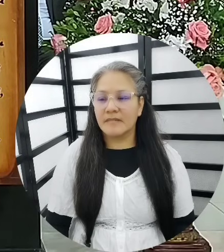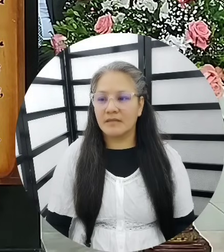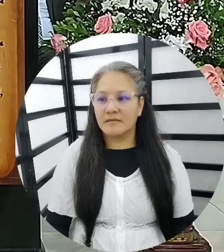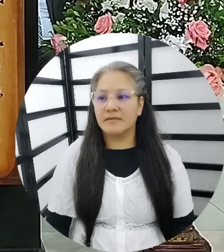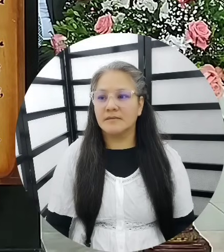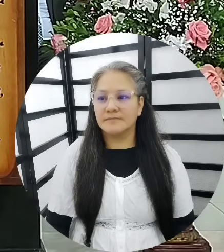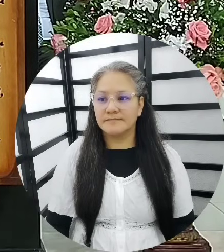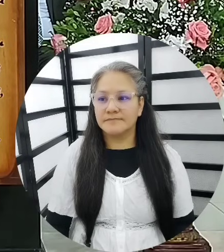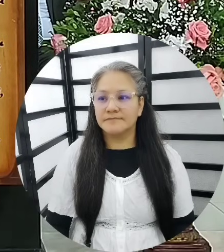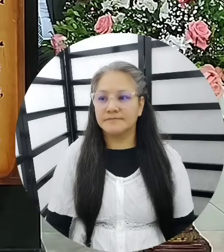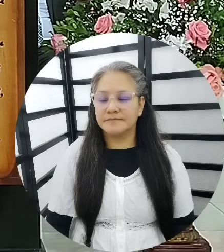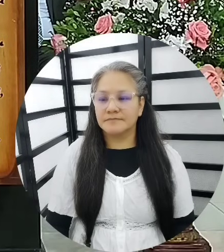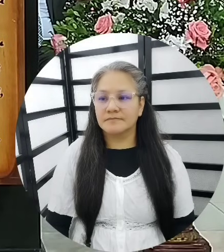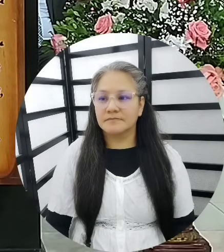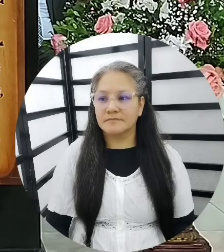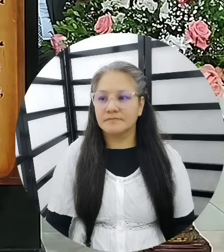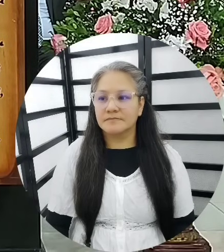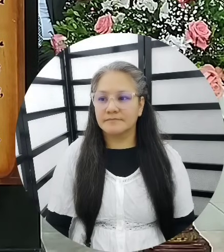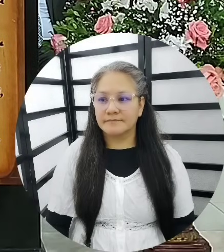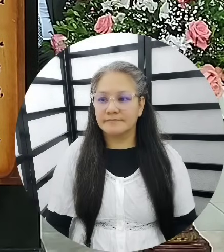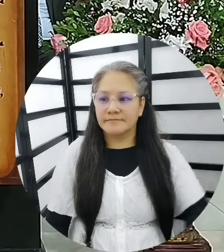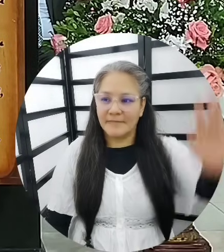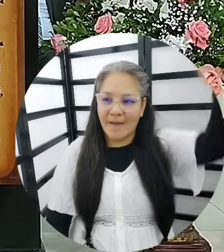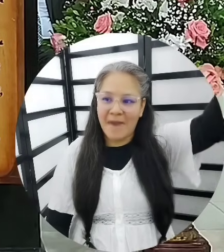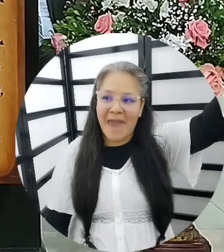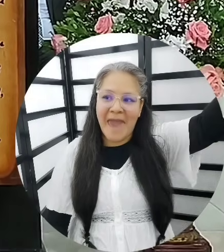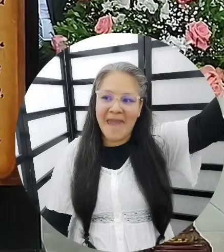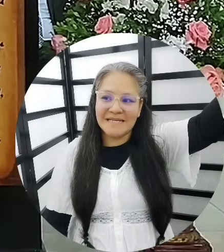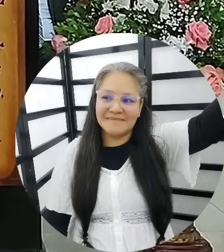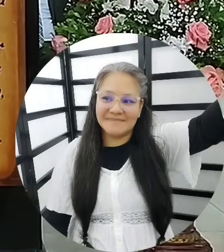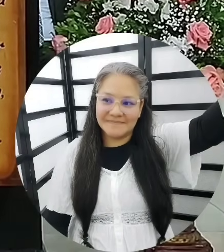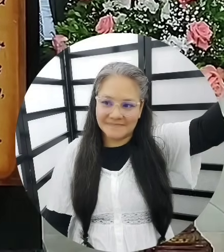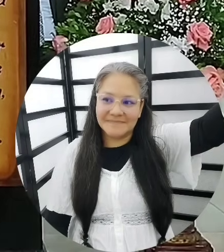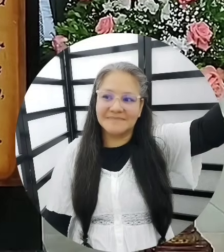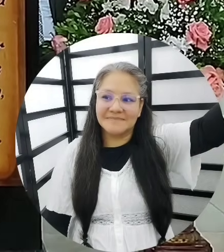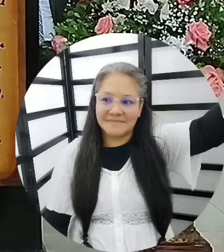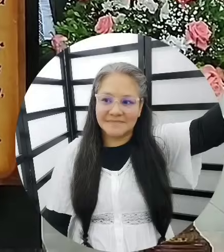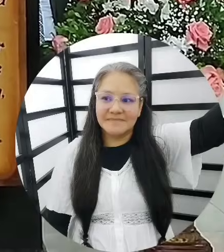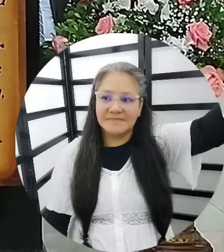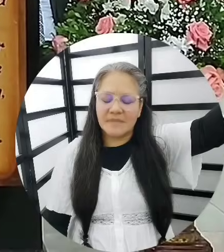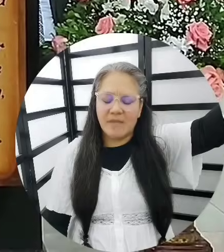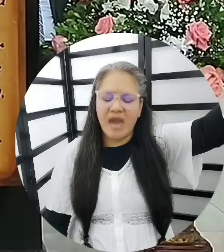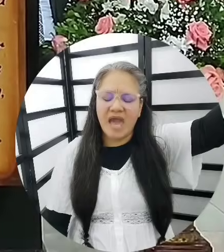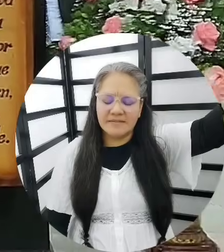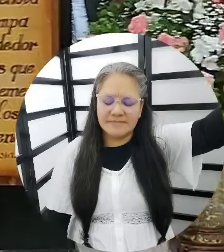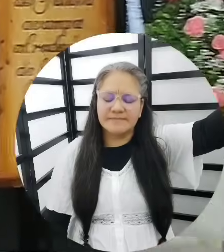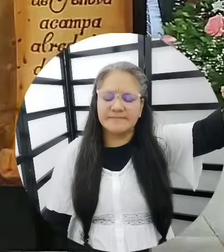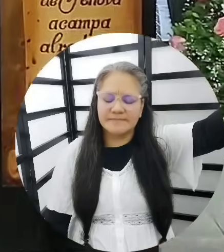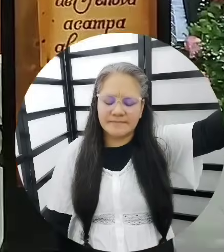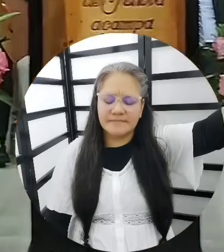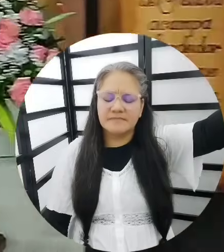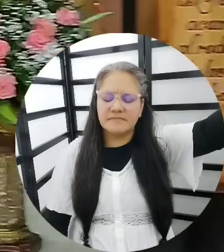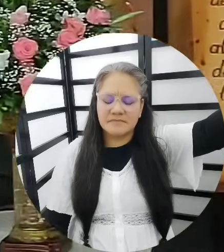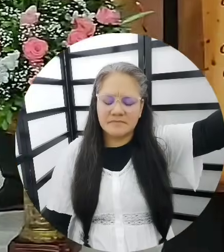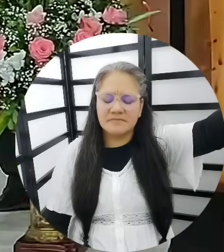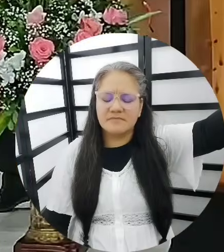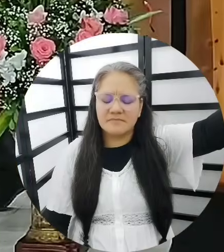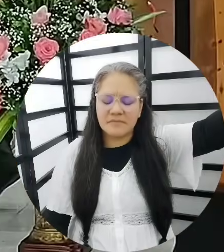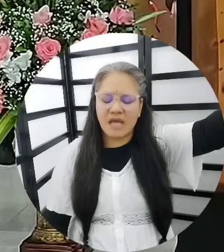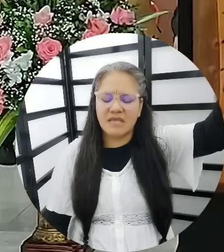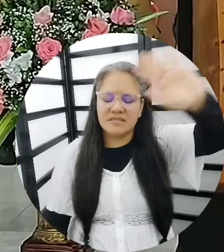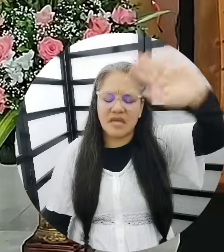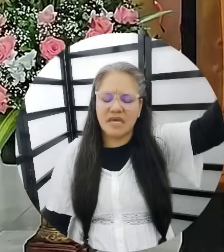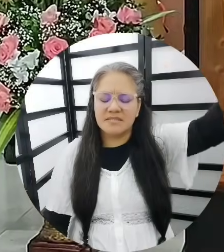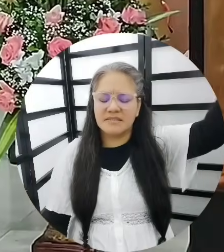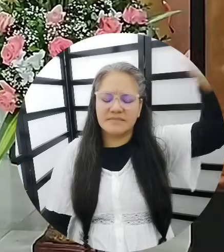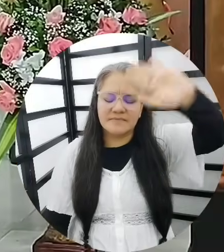después de esos poquitos años, hermanos, porque trabajamos para Dios, y cuando trabajamos para Dios, lo invertimos